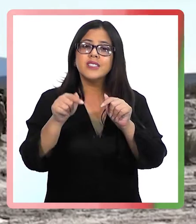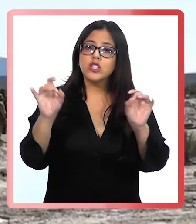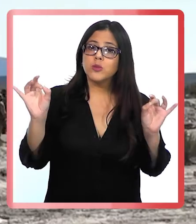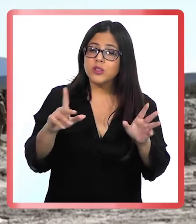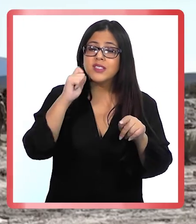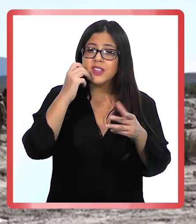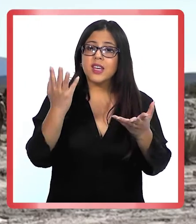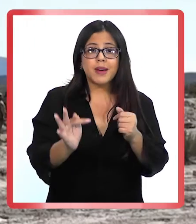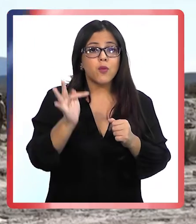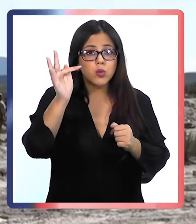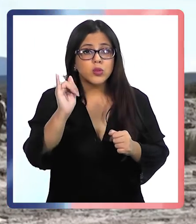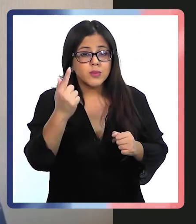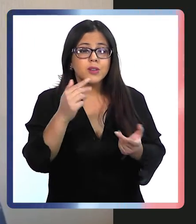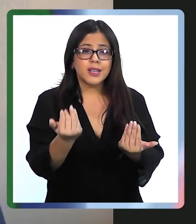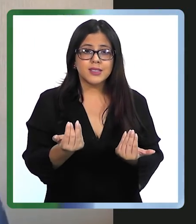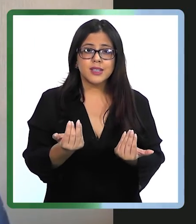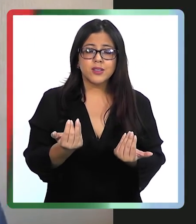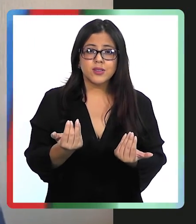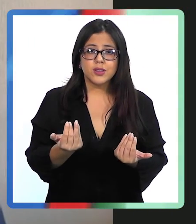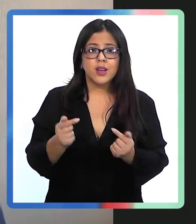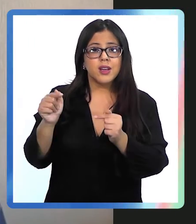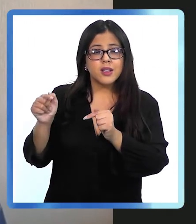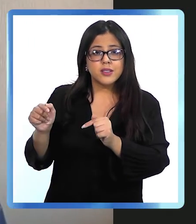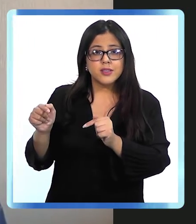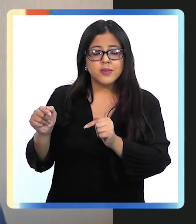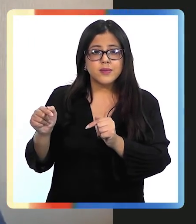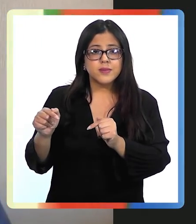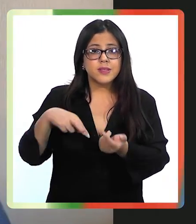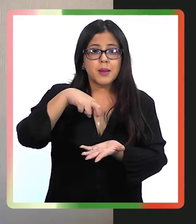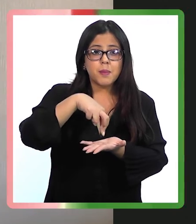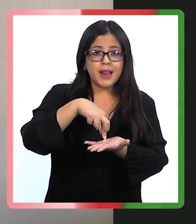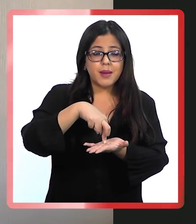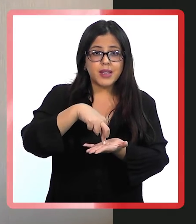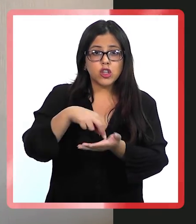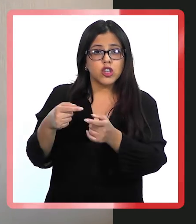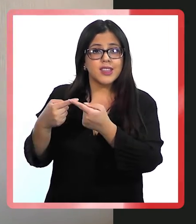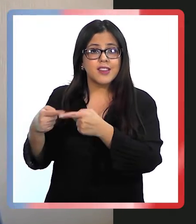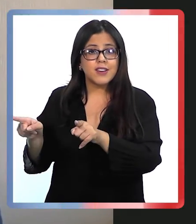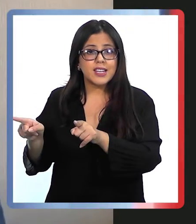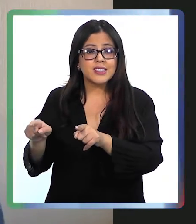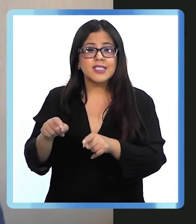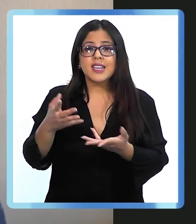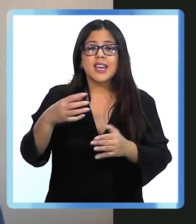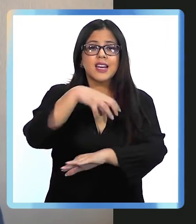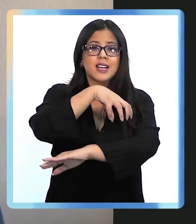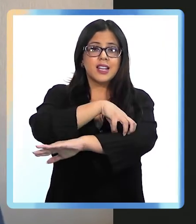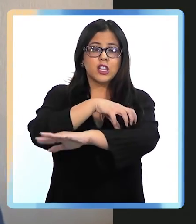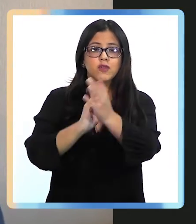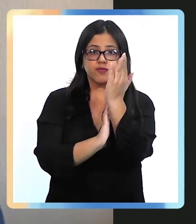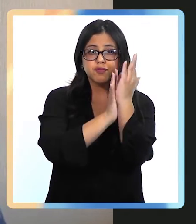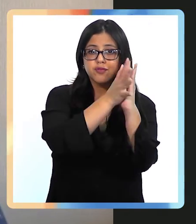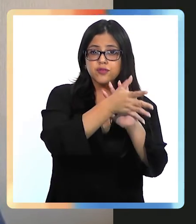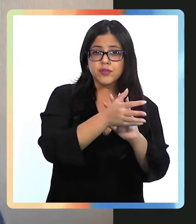plazo, pero yo creo que es muy necesaria. Y vemos que también el Parlamento, a diferencia de lo que pasa con el Gualmapu, con la región de la